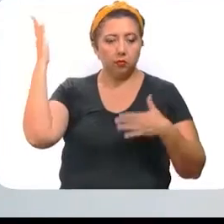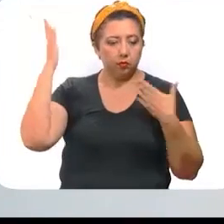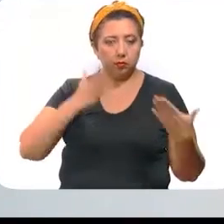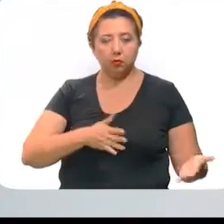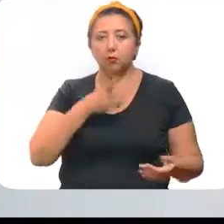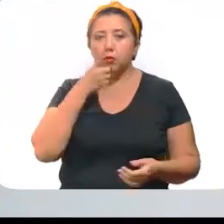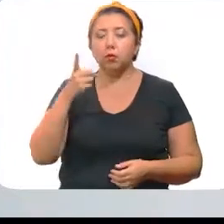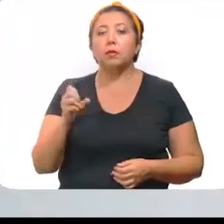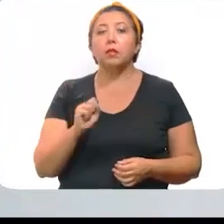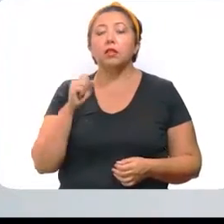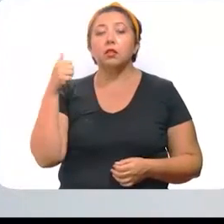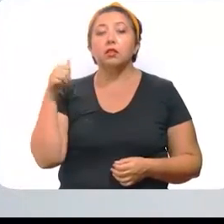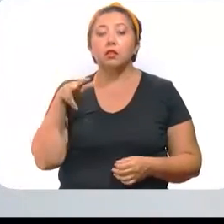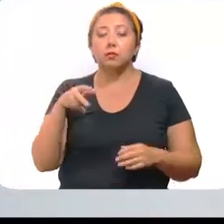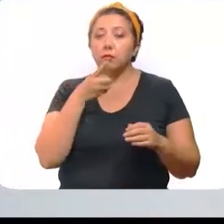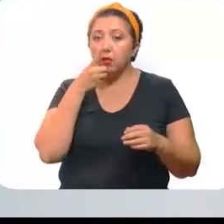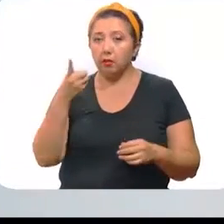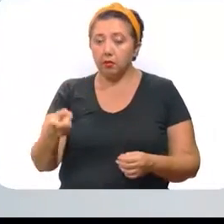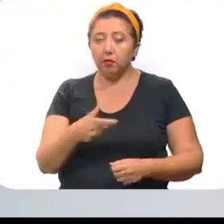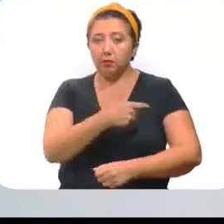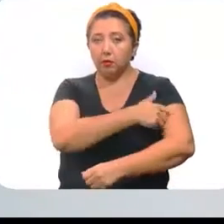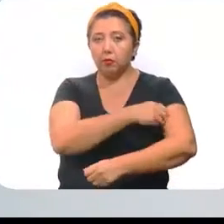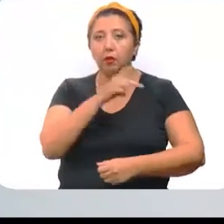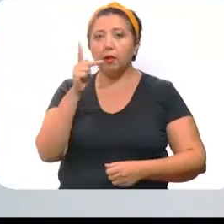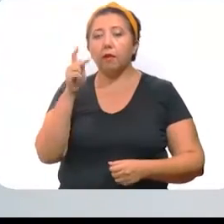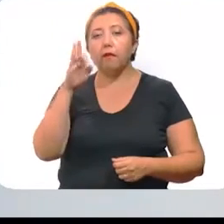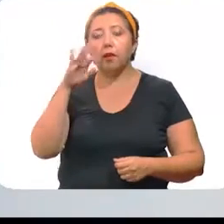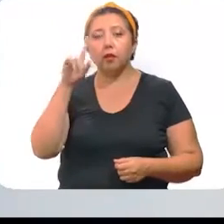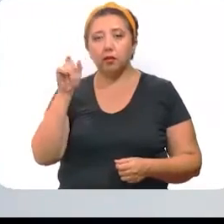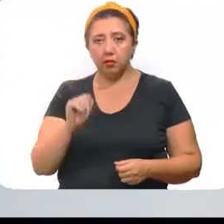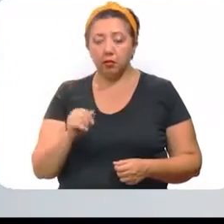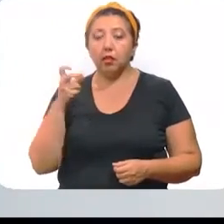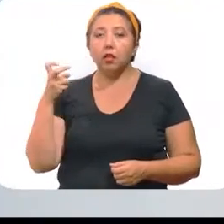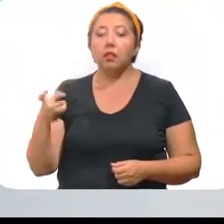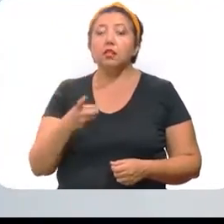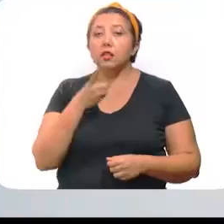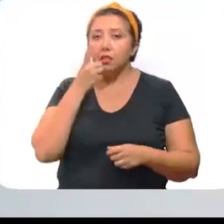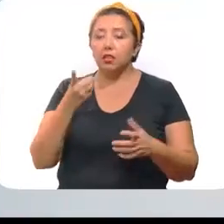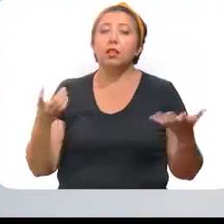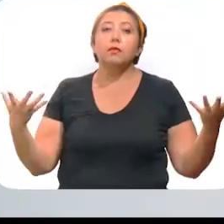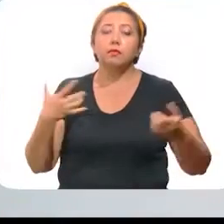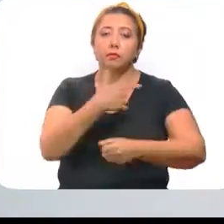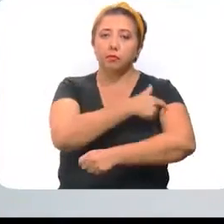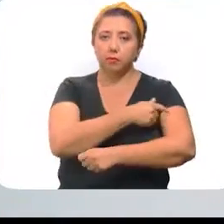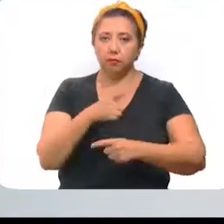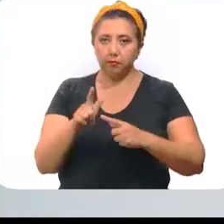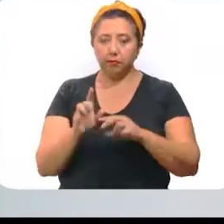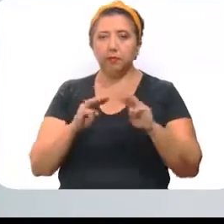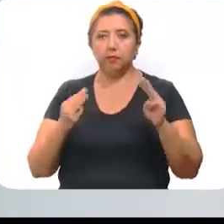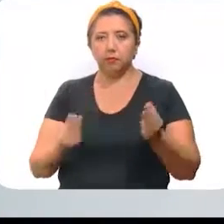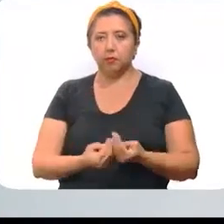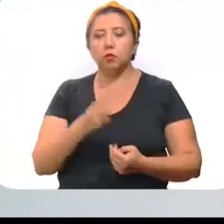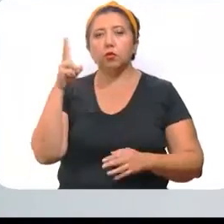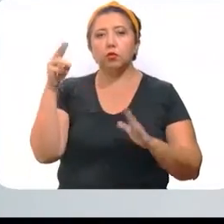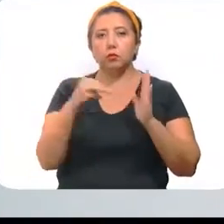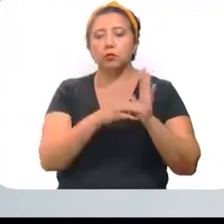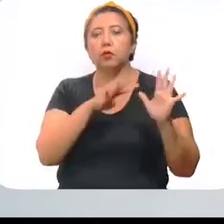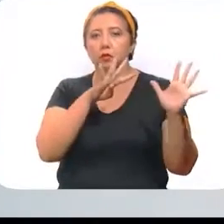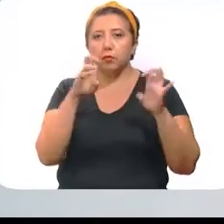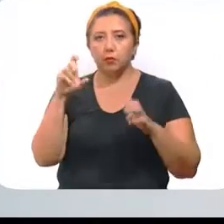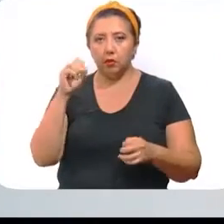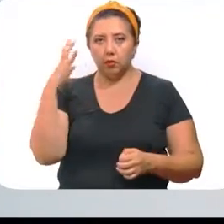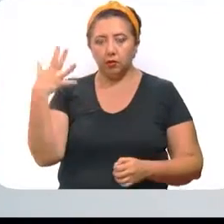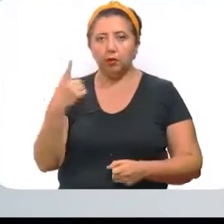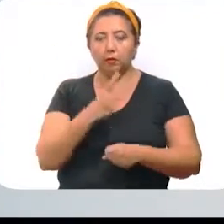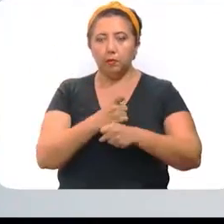recibieron 10.725 dosis de vacunas Pfizer contra el coronavirus. Estas dosis se están aplicando de la siguiente manera. 2.925